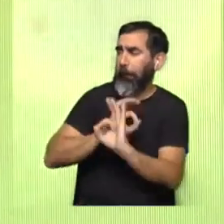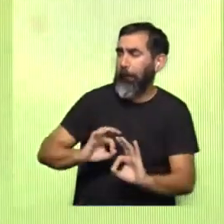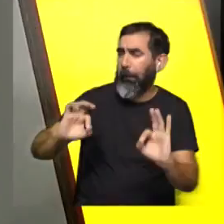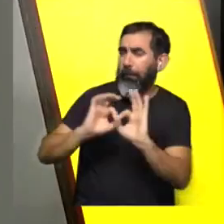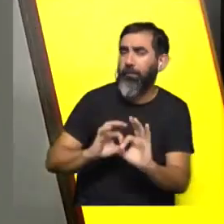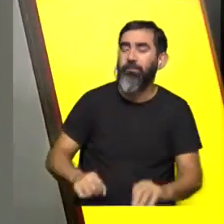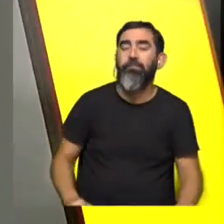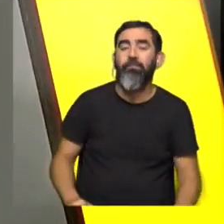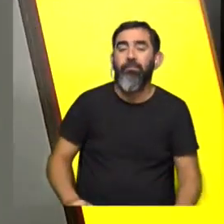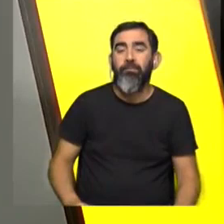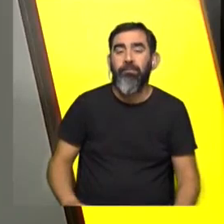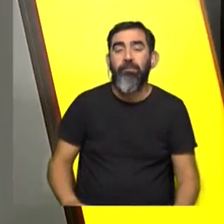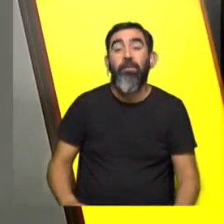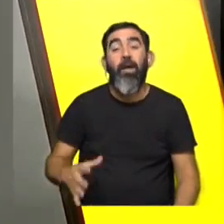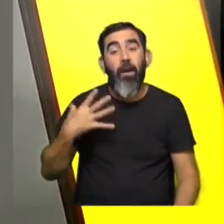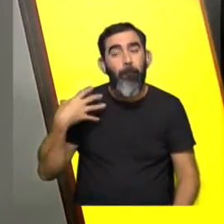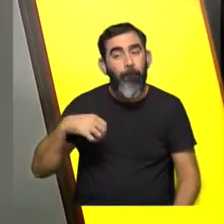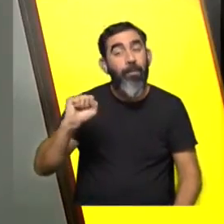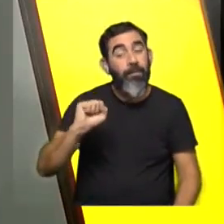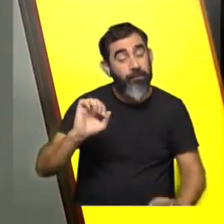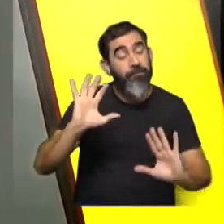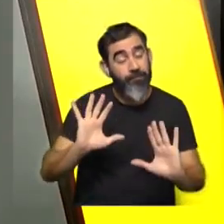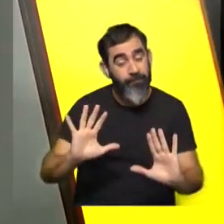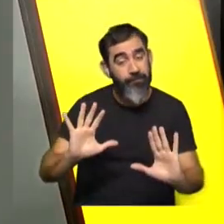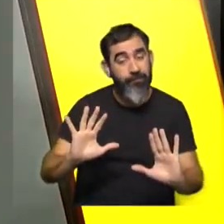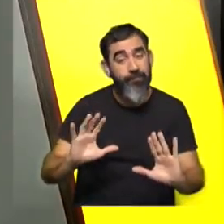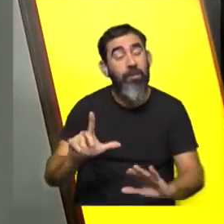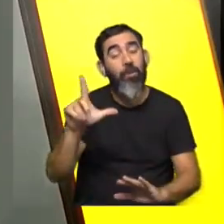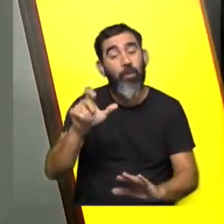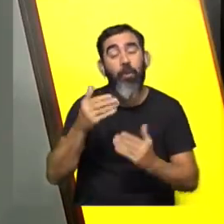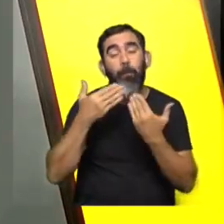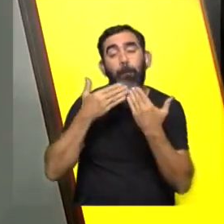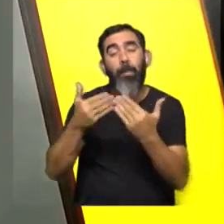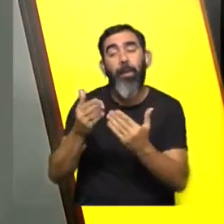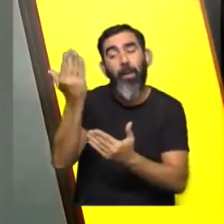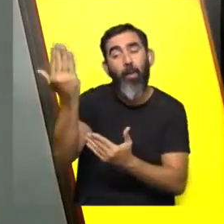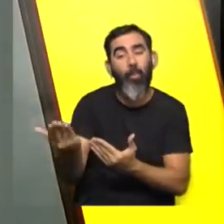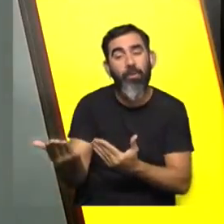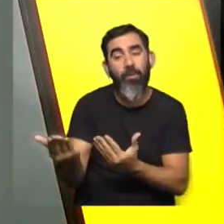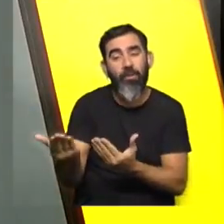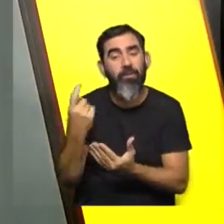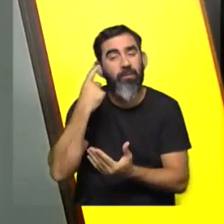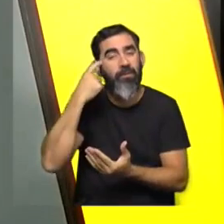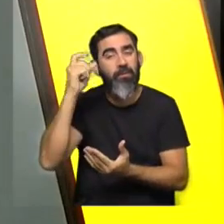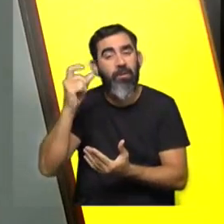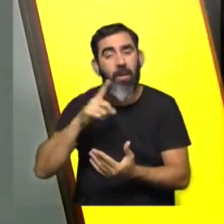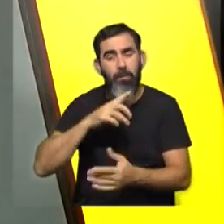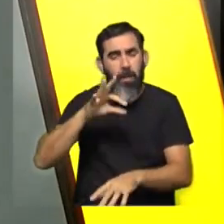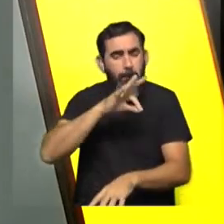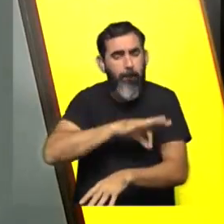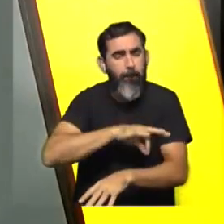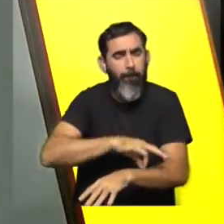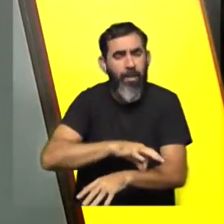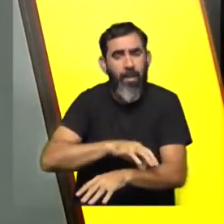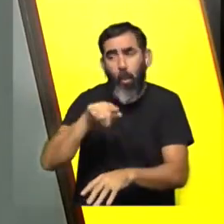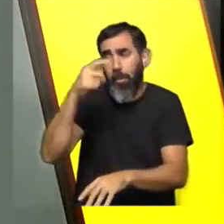Acá desterramos otro sin querer, pero queriendo, ¿no? Porque por supuesto le preguntamos a Gonzalo esa idea, ¿no? De que a mí me pican más los